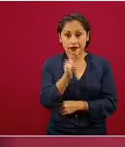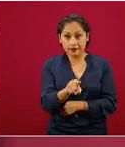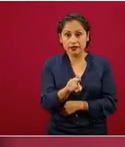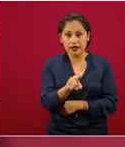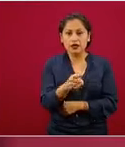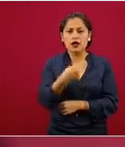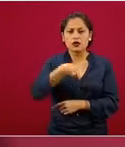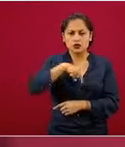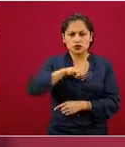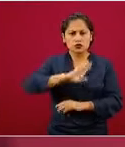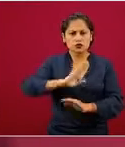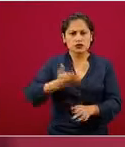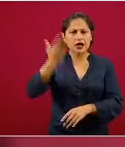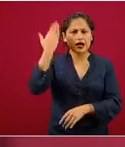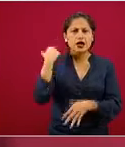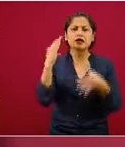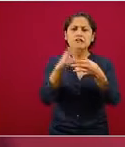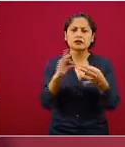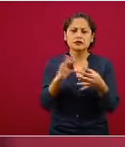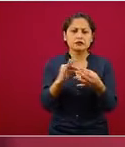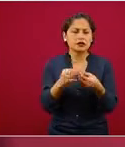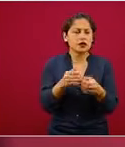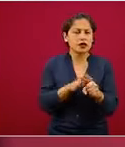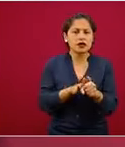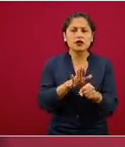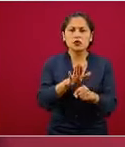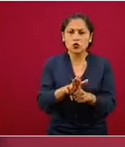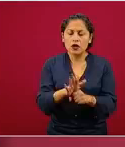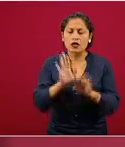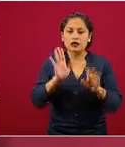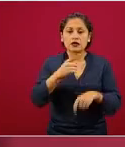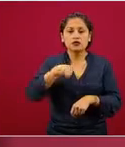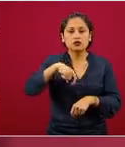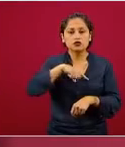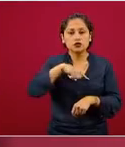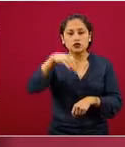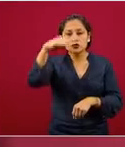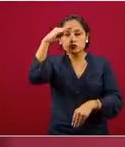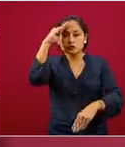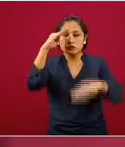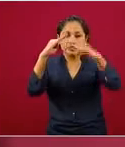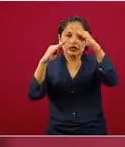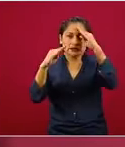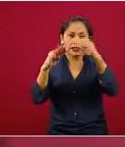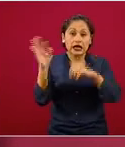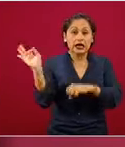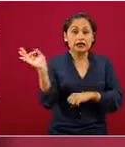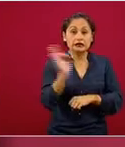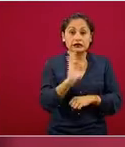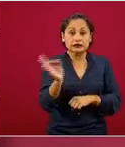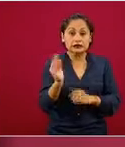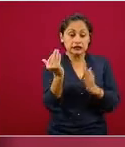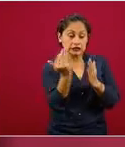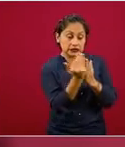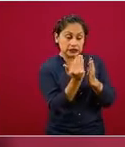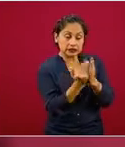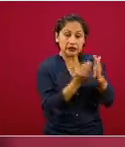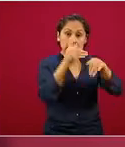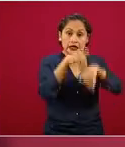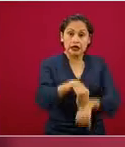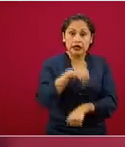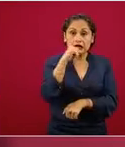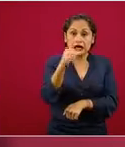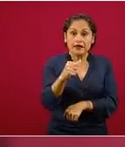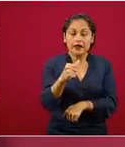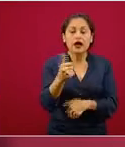ocasiones, la comparación con lo que hubiera ocurrido si no se hubieran hecho estas medidas. Y